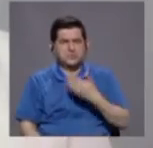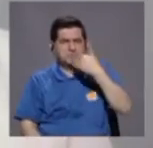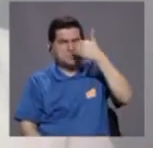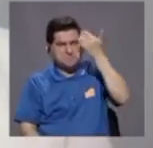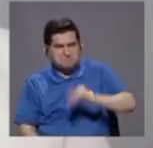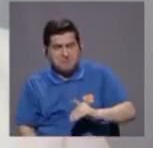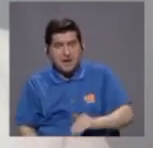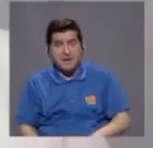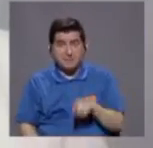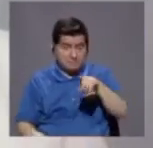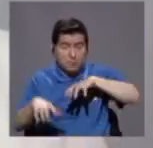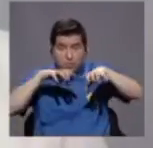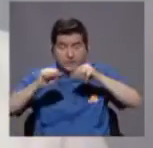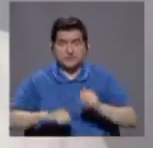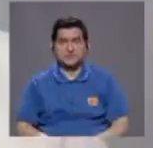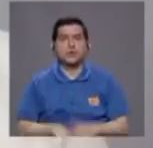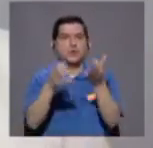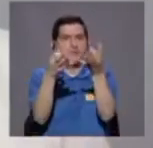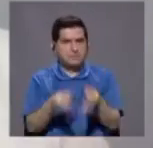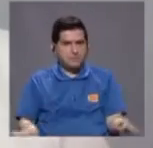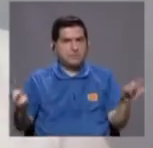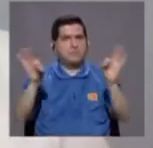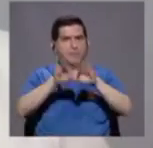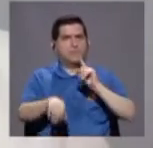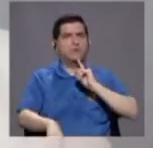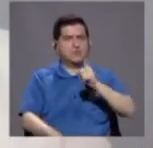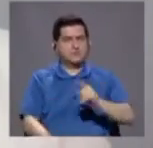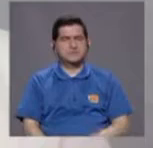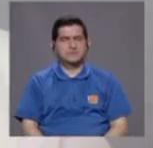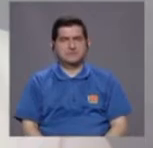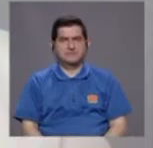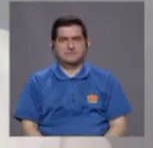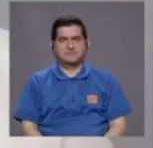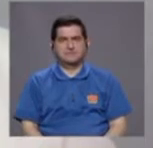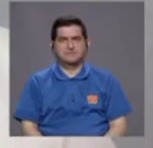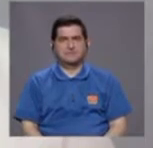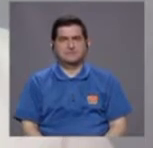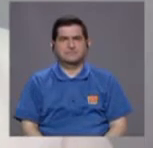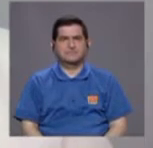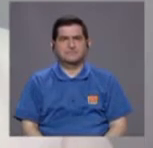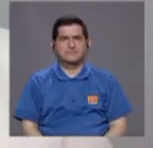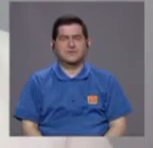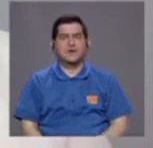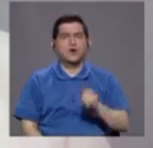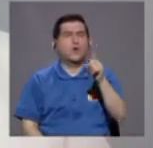eso. Y esto es importante señalarlo porque una, digamos, de